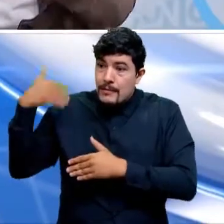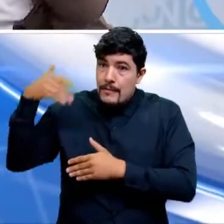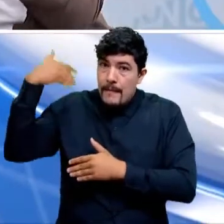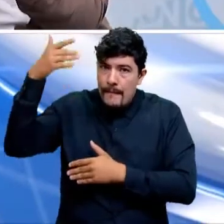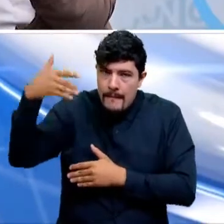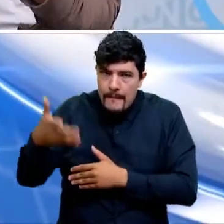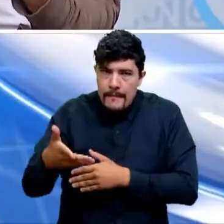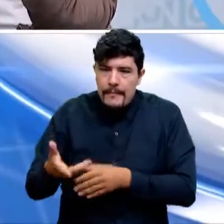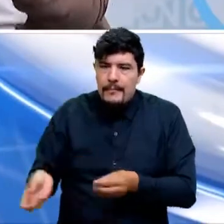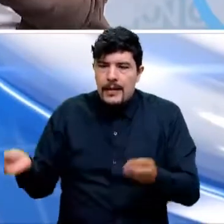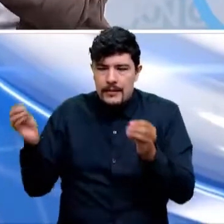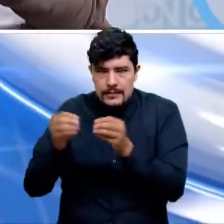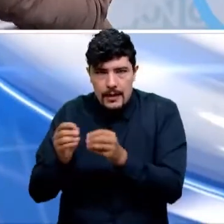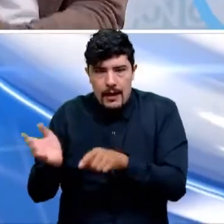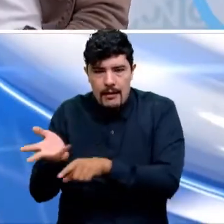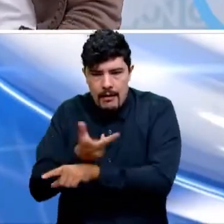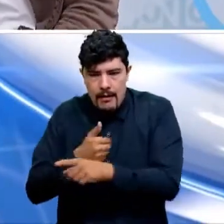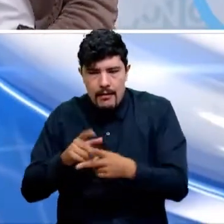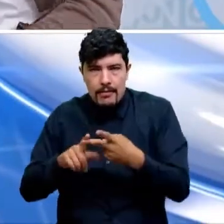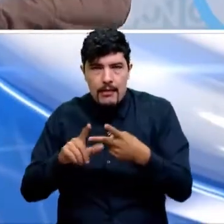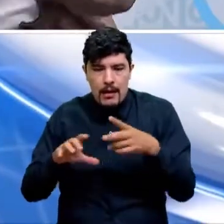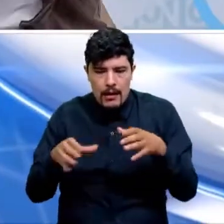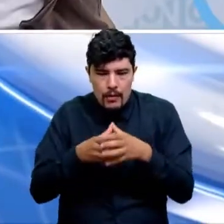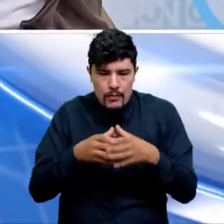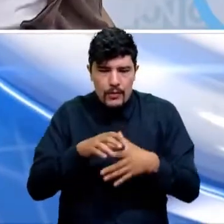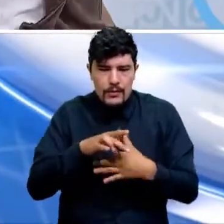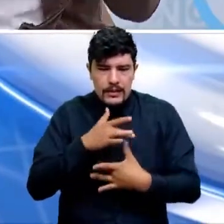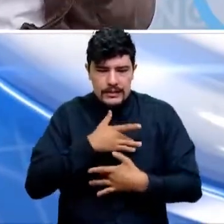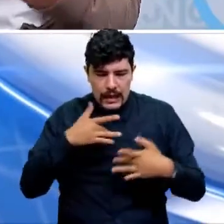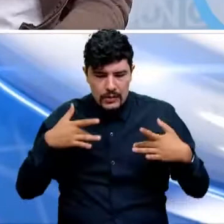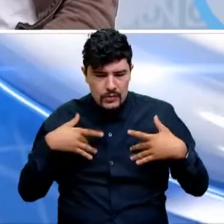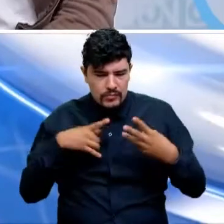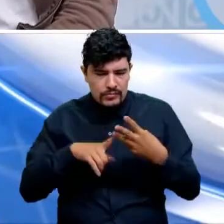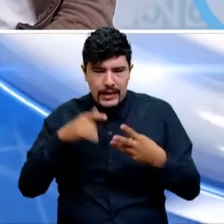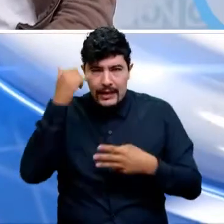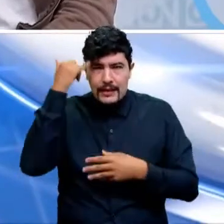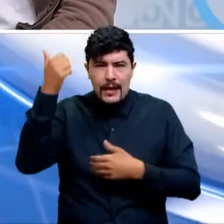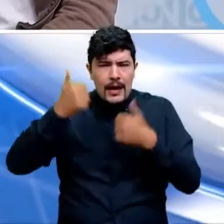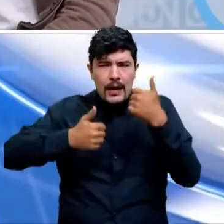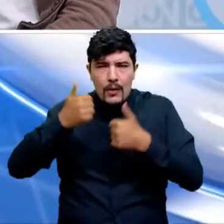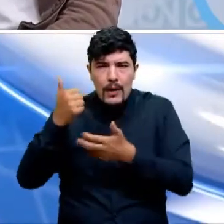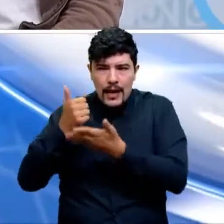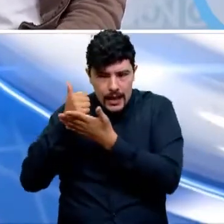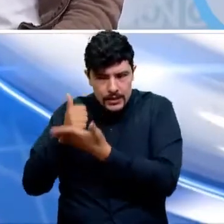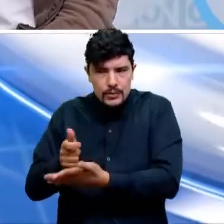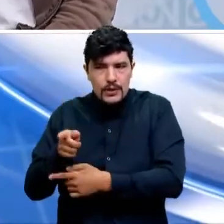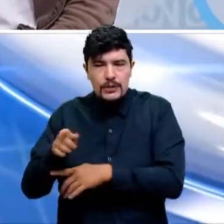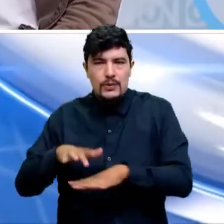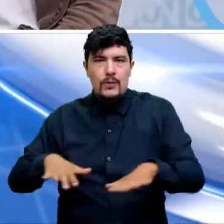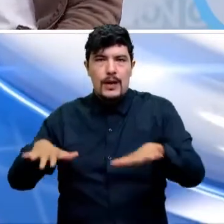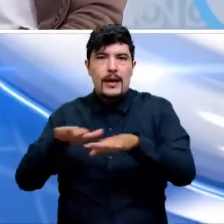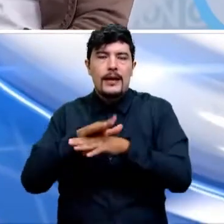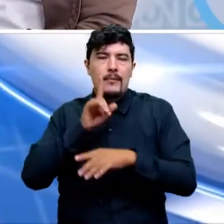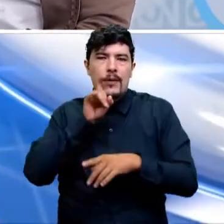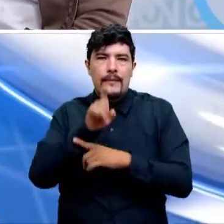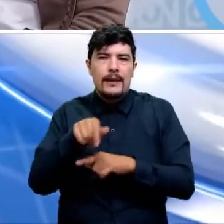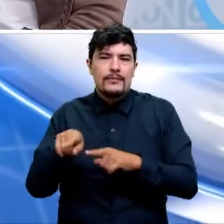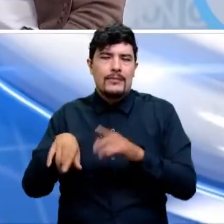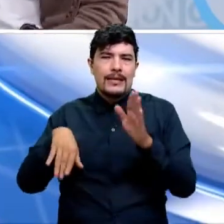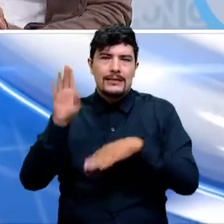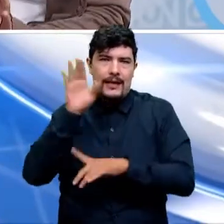incluso ir arte y brigadas de salud y bueno, la idea es ayudar a los corregimientos de Bucaramanga que han